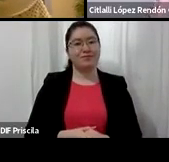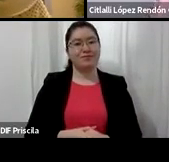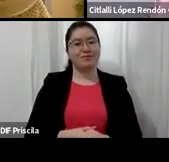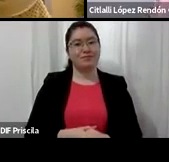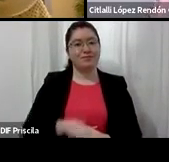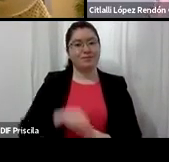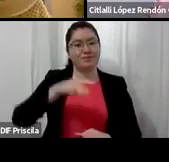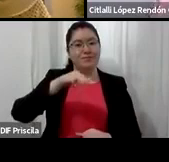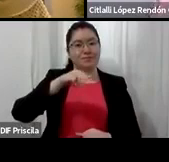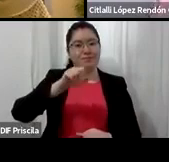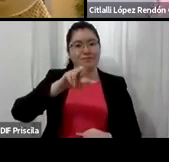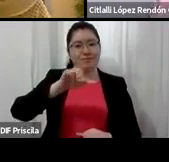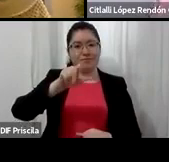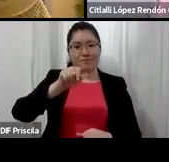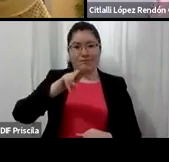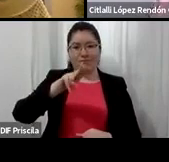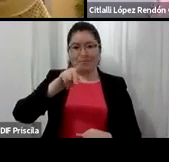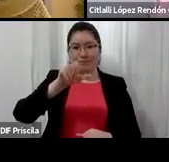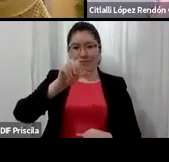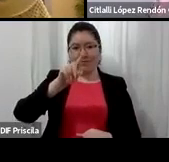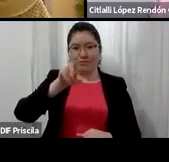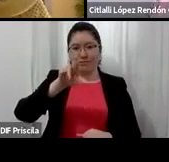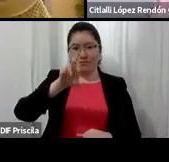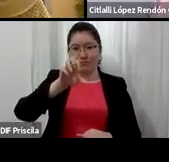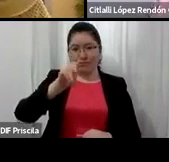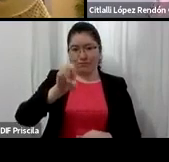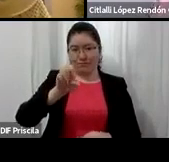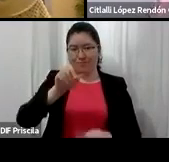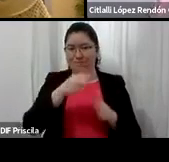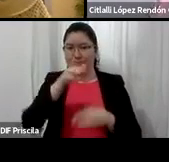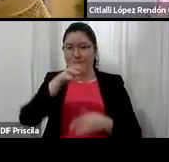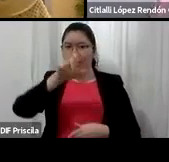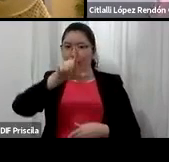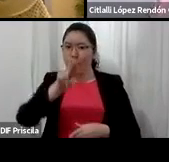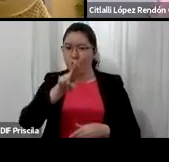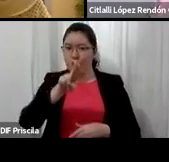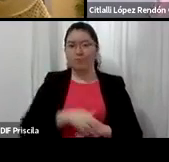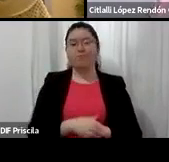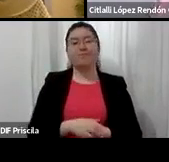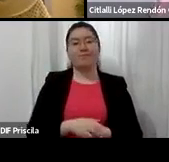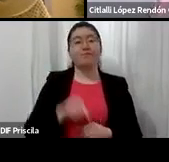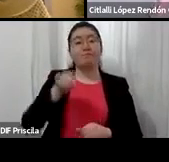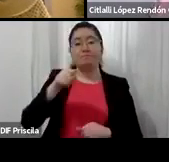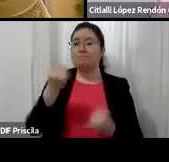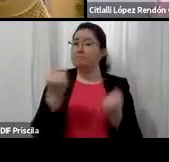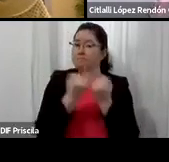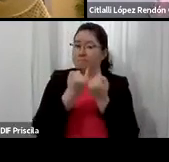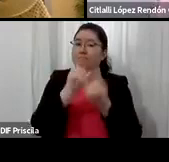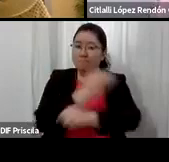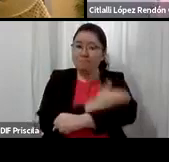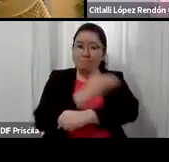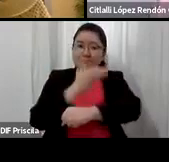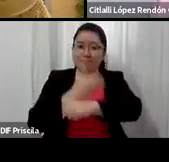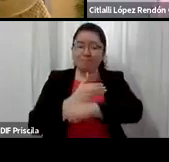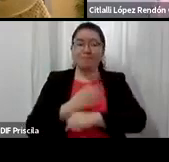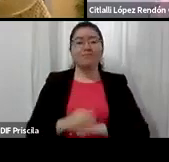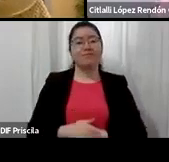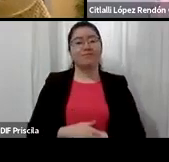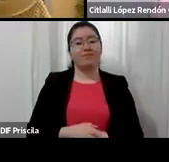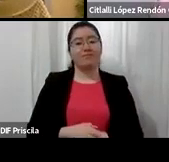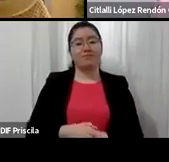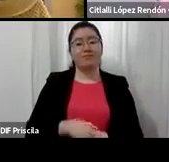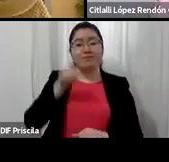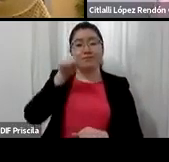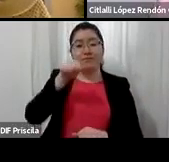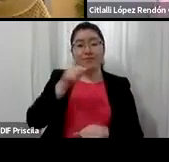María de Lourdes Malú Valenzuela y Gómez Gallardo está también aquí con nosotros. Y ella